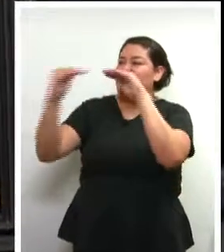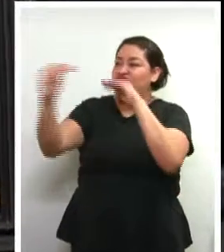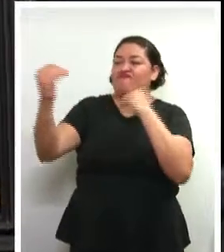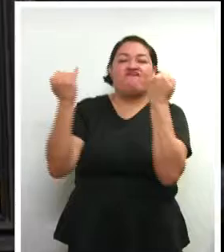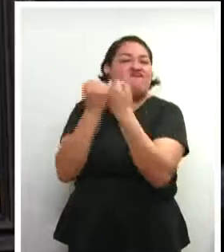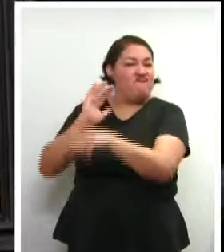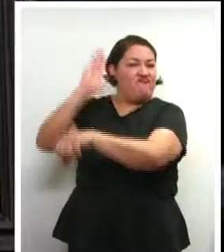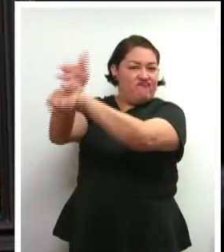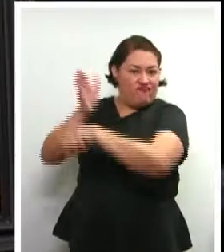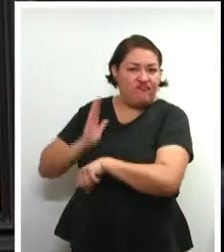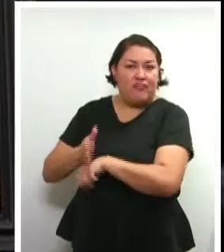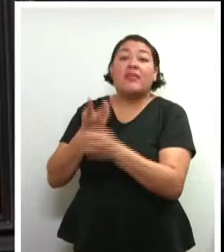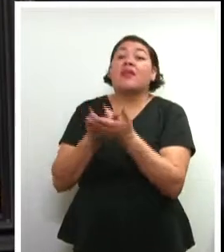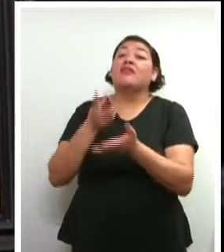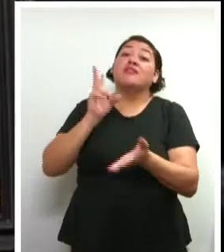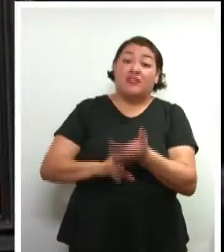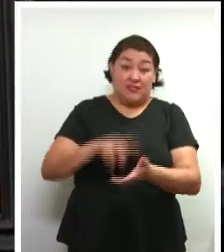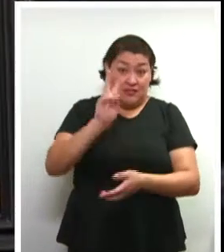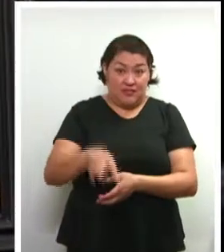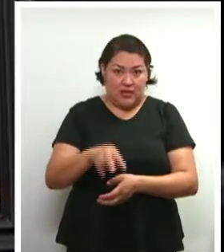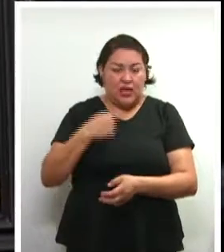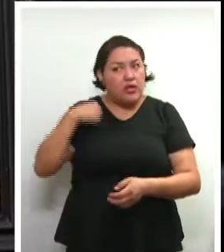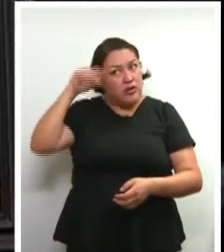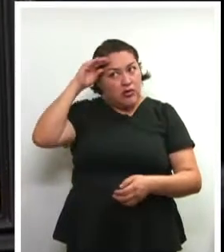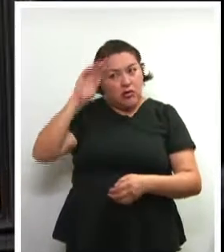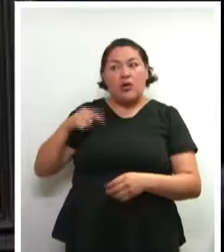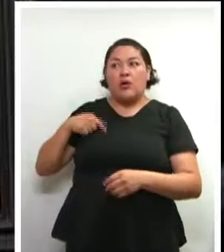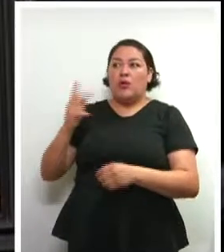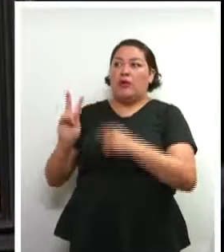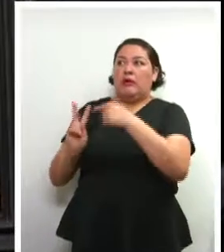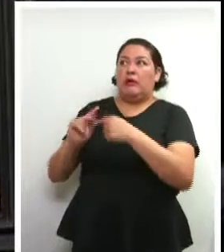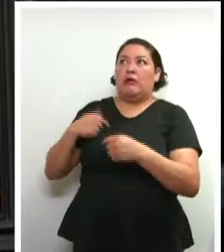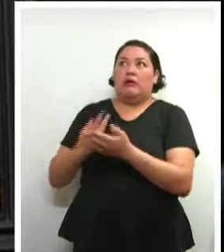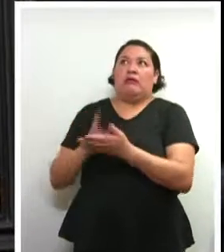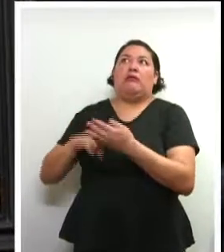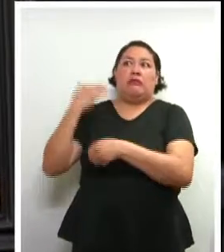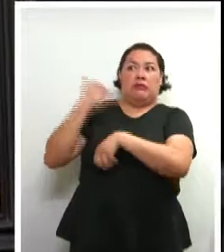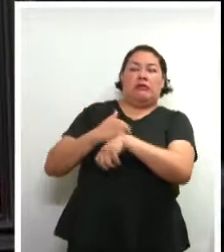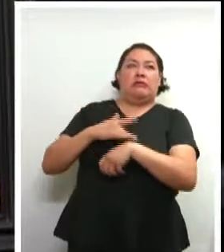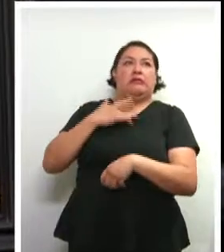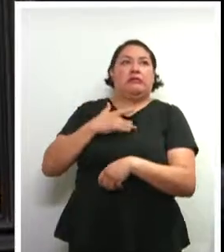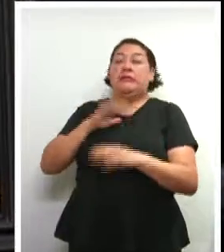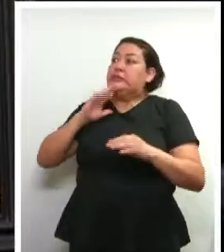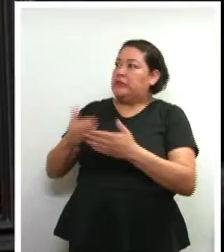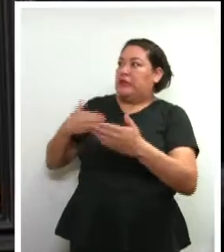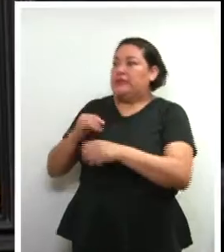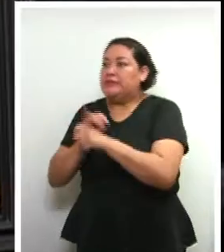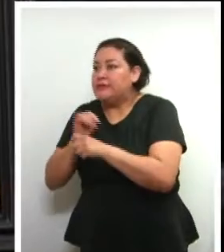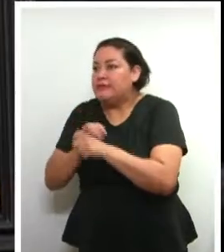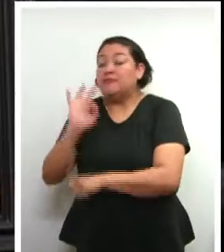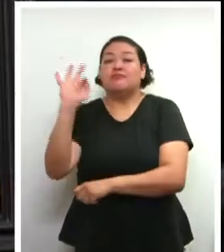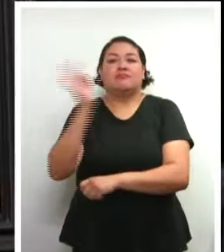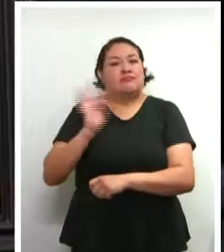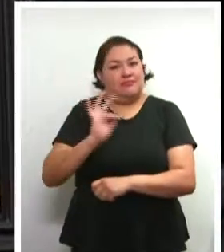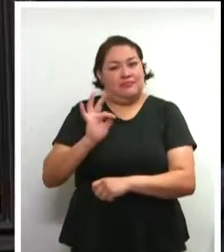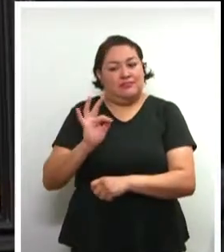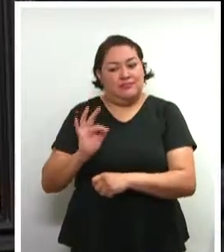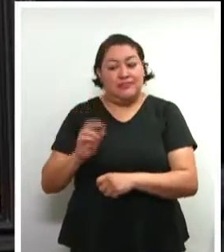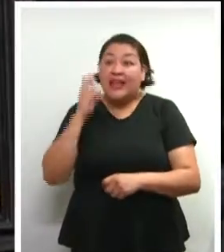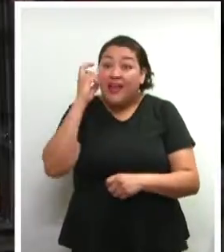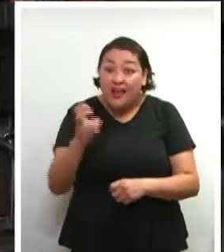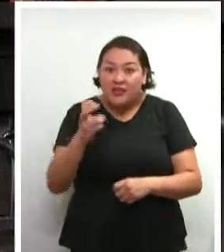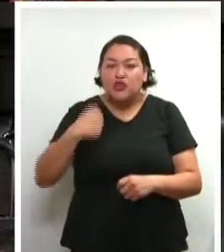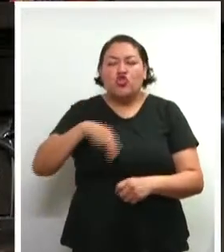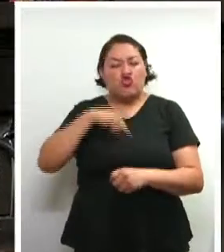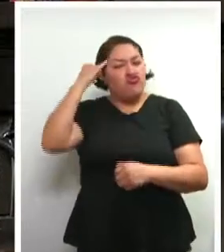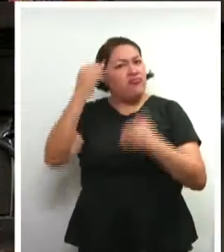serán corresponsables, se van a preocupar de perseguirlos debidamente en tiempo y forma. En concreto, la